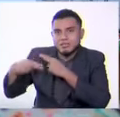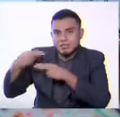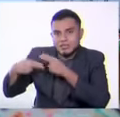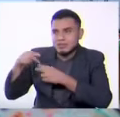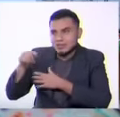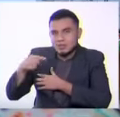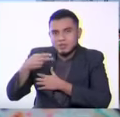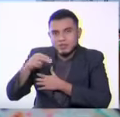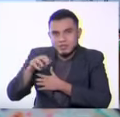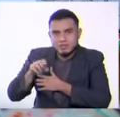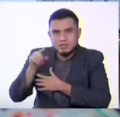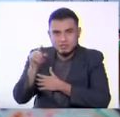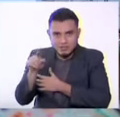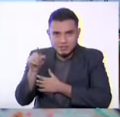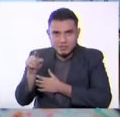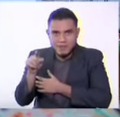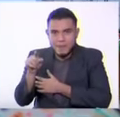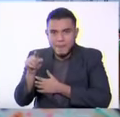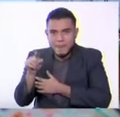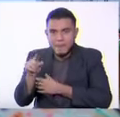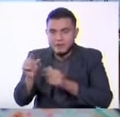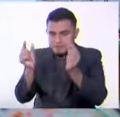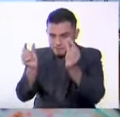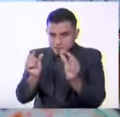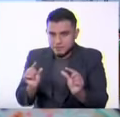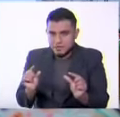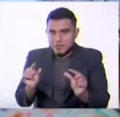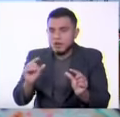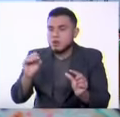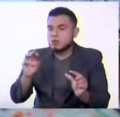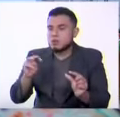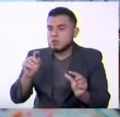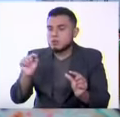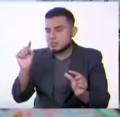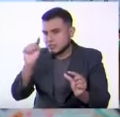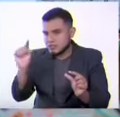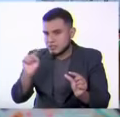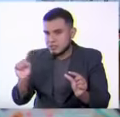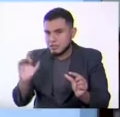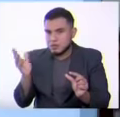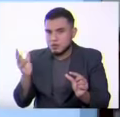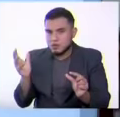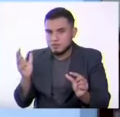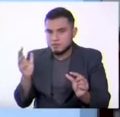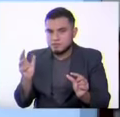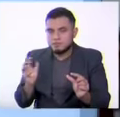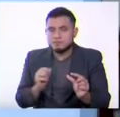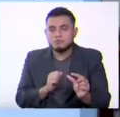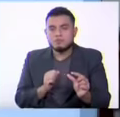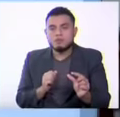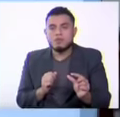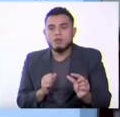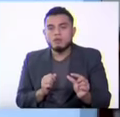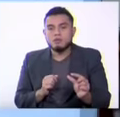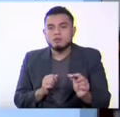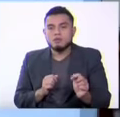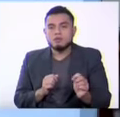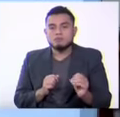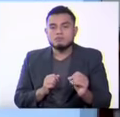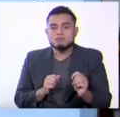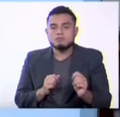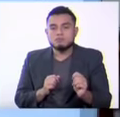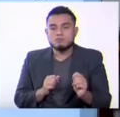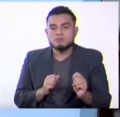genes están ubicados en las cromátidas, es decir, en este sitio, en este otro sitio, en este otro